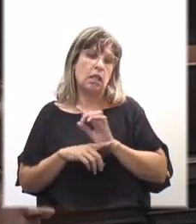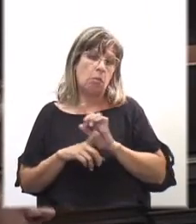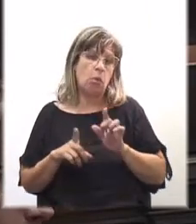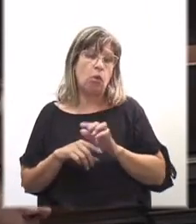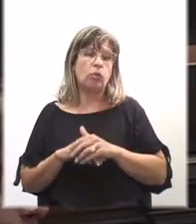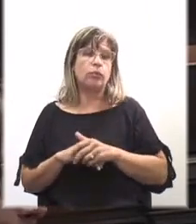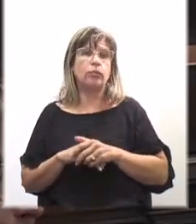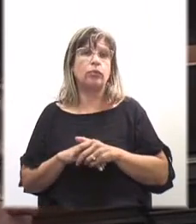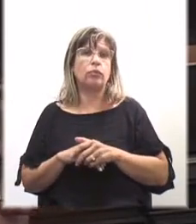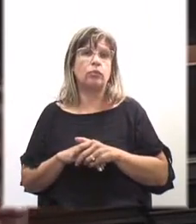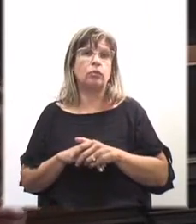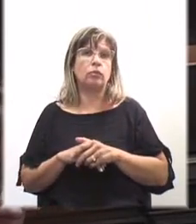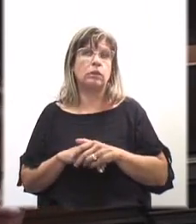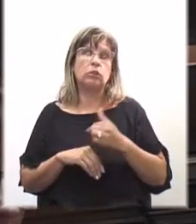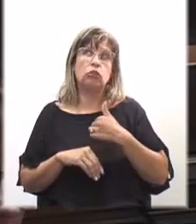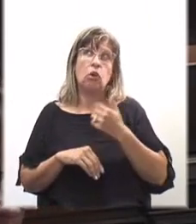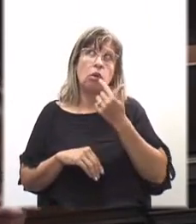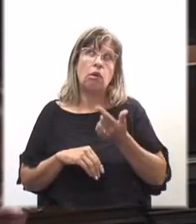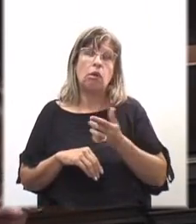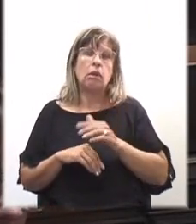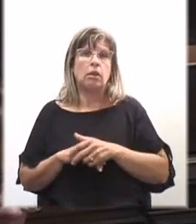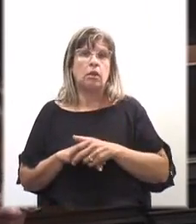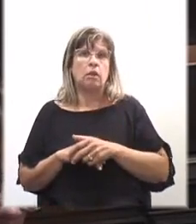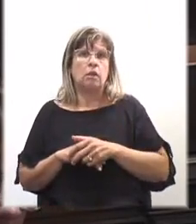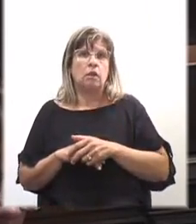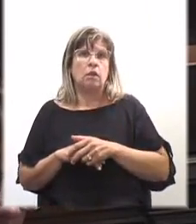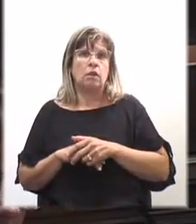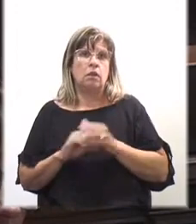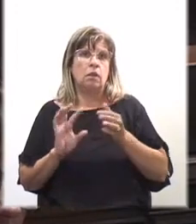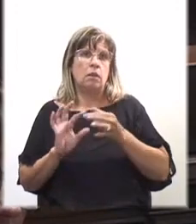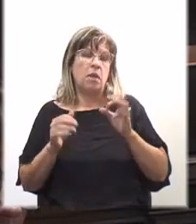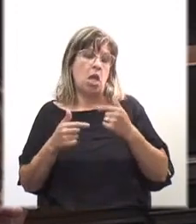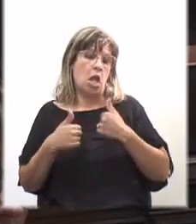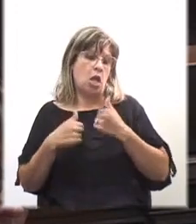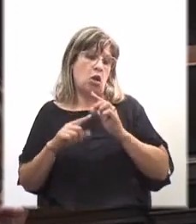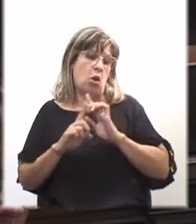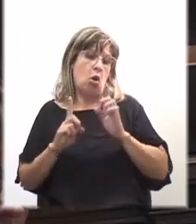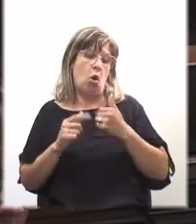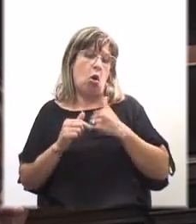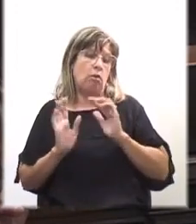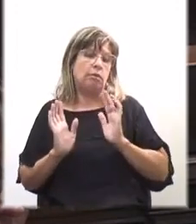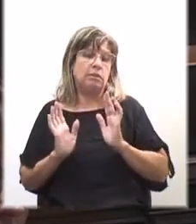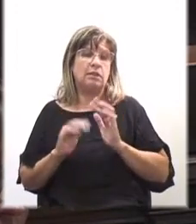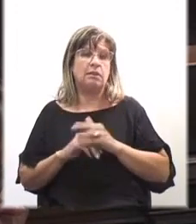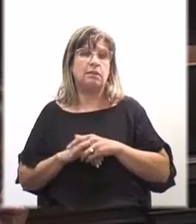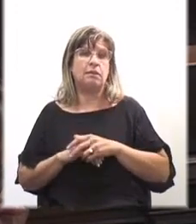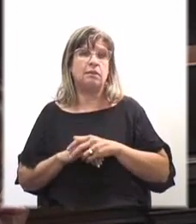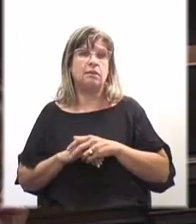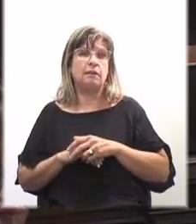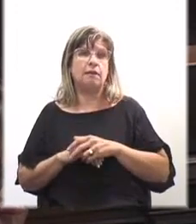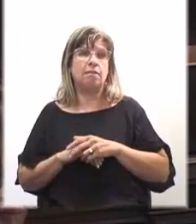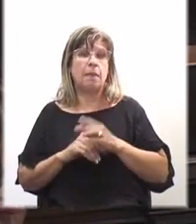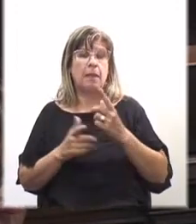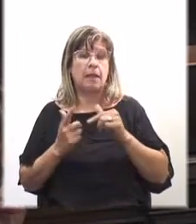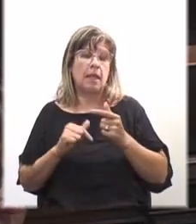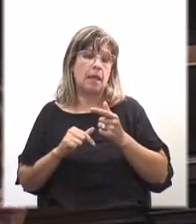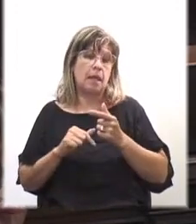que, yo diría que, una frase que no es mía, pero casi todo lo que uno dice no es de uno, más temprano que